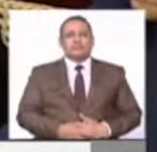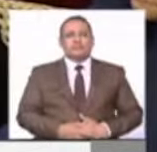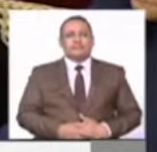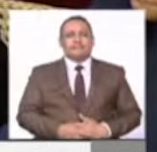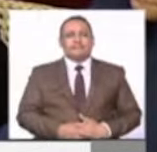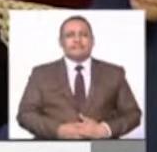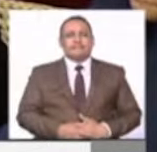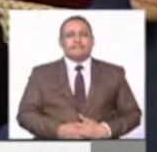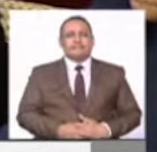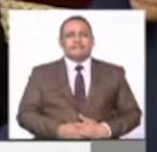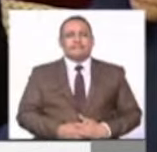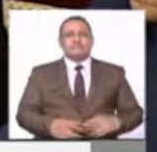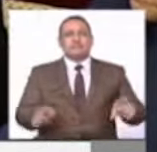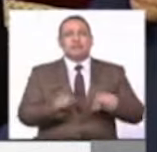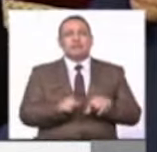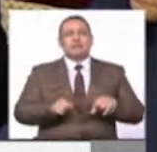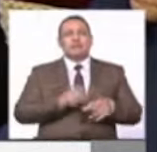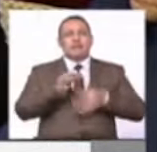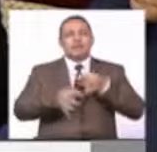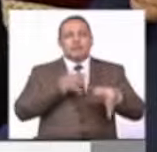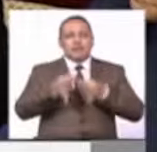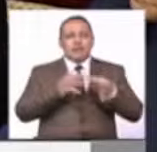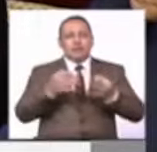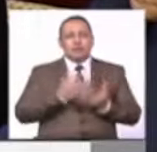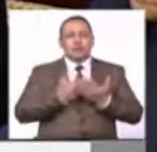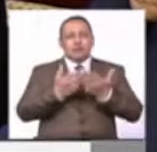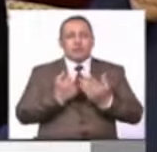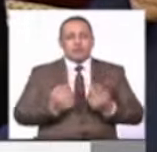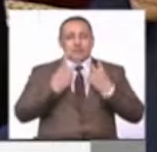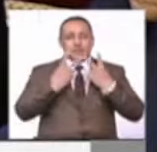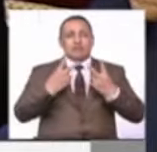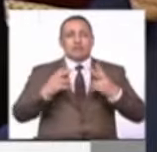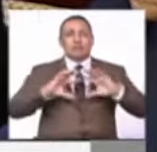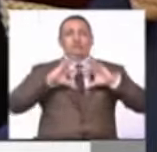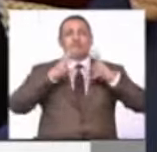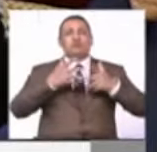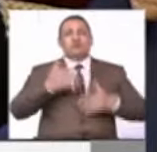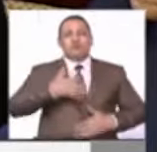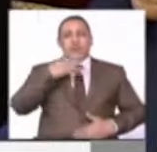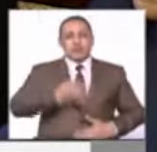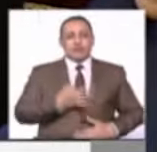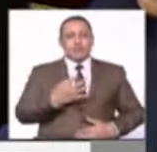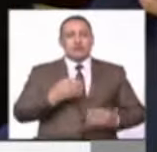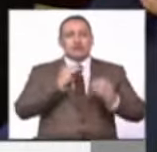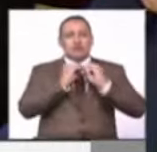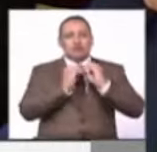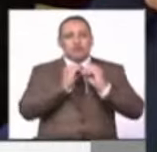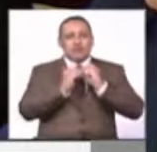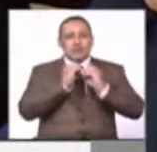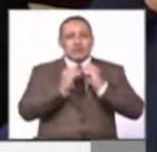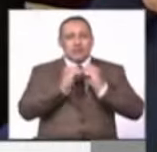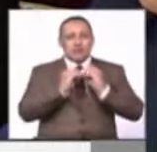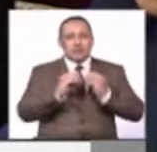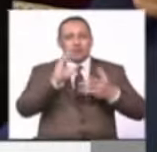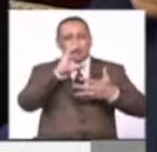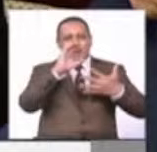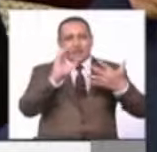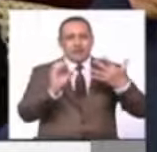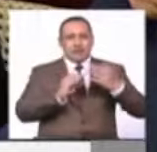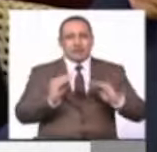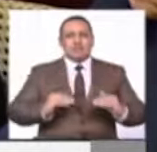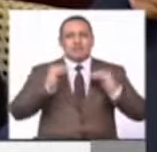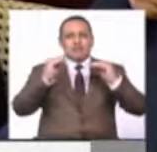deberes traducimos hechos del mundo real y los adecuamos a las categorías